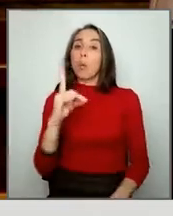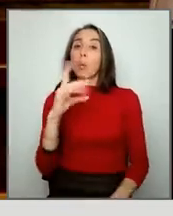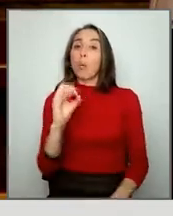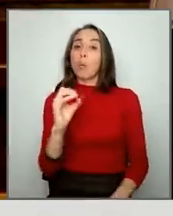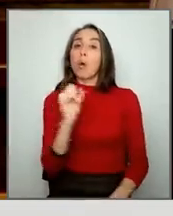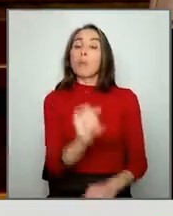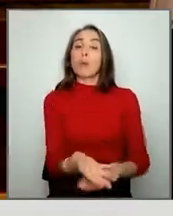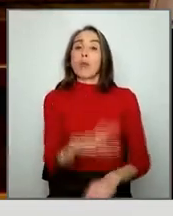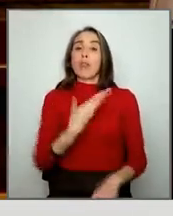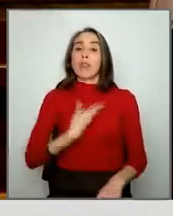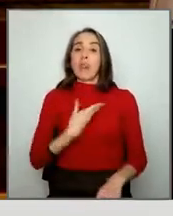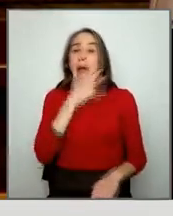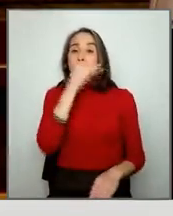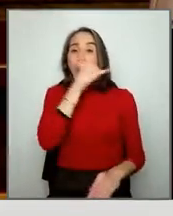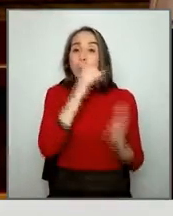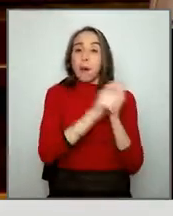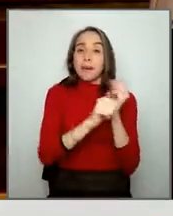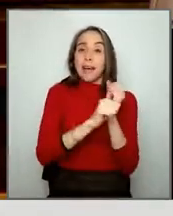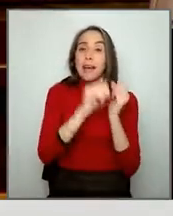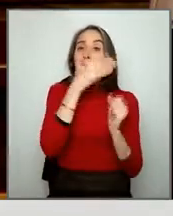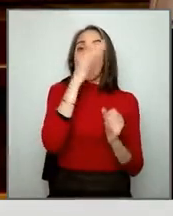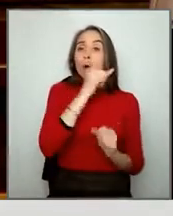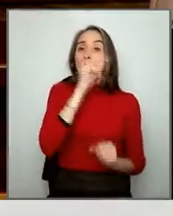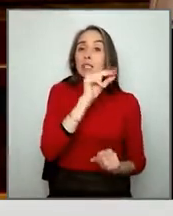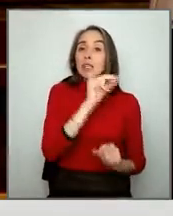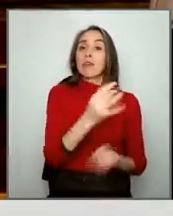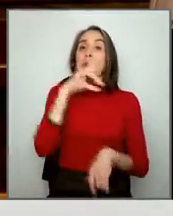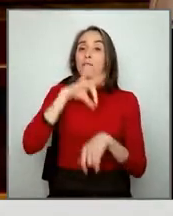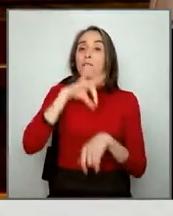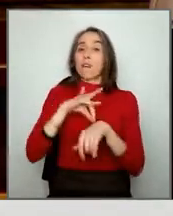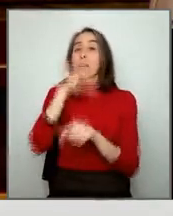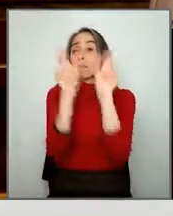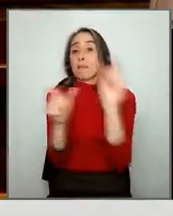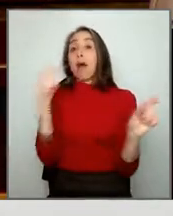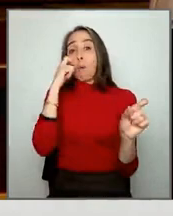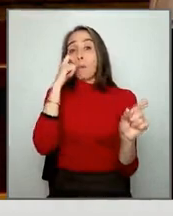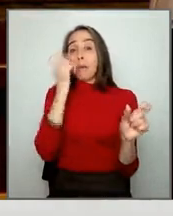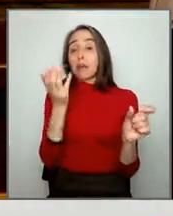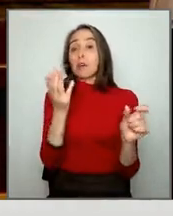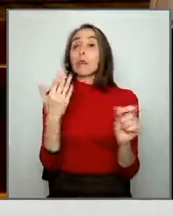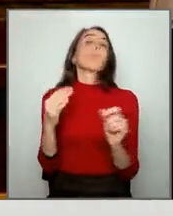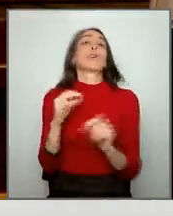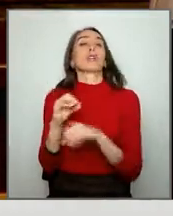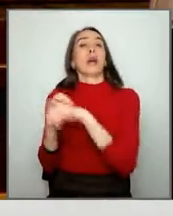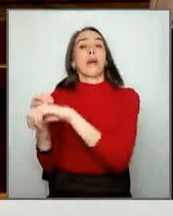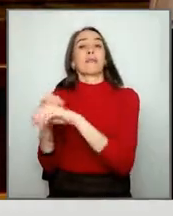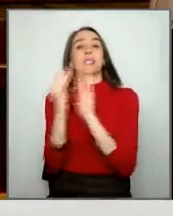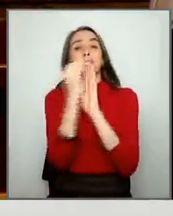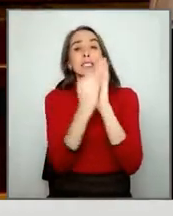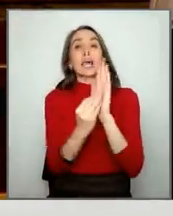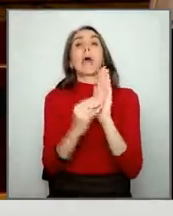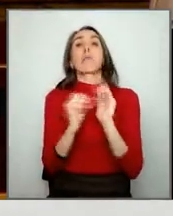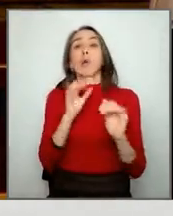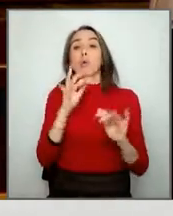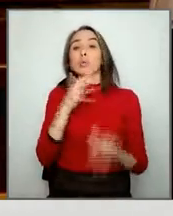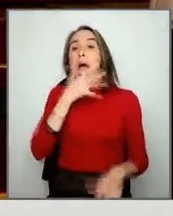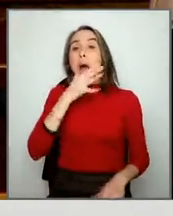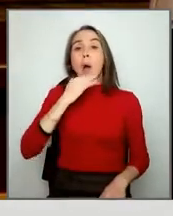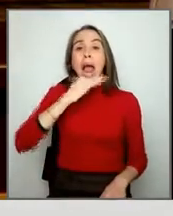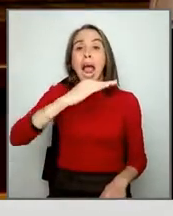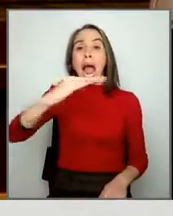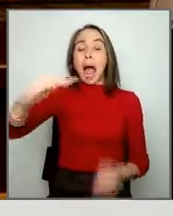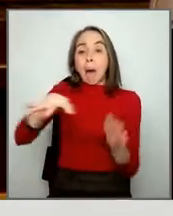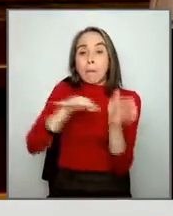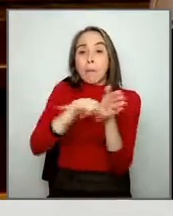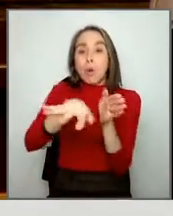afecciones a la salud humana señor presidente es fundamental incorporar dentro de los destinos el riesgo agrícola manteniendo la prohibición